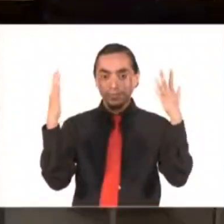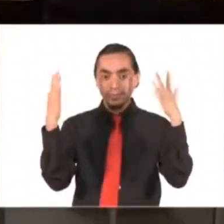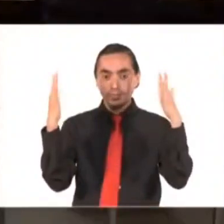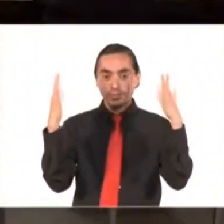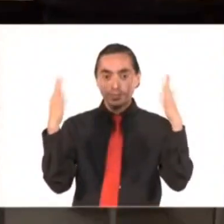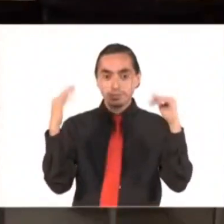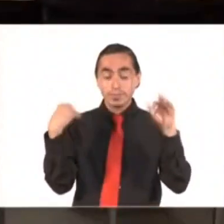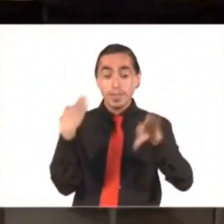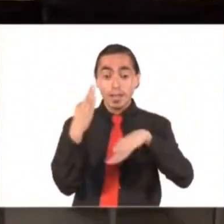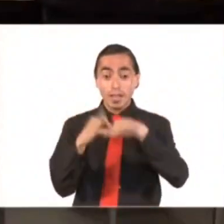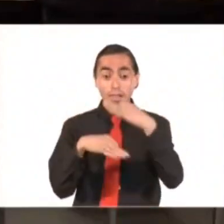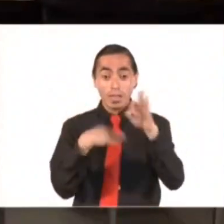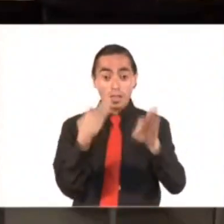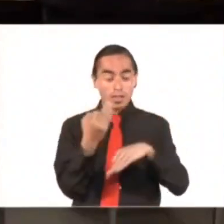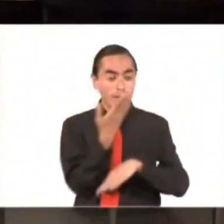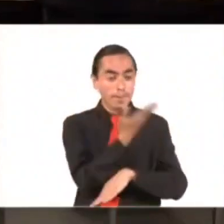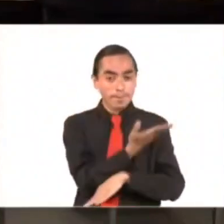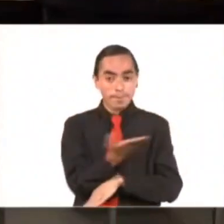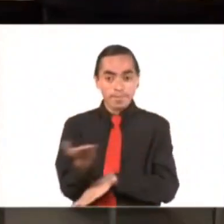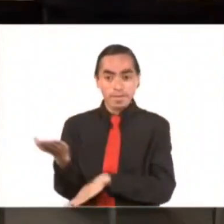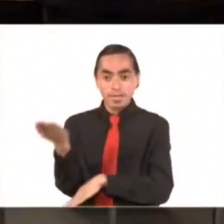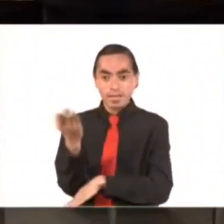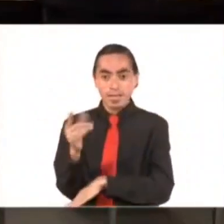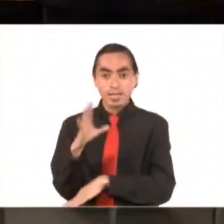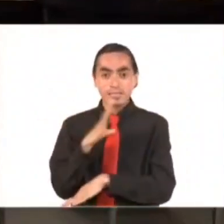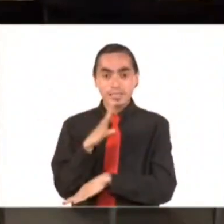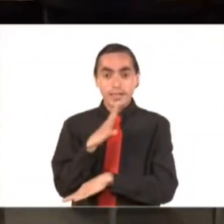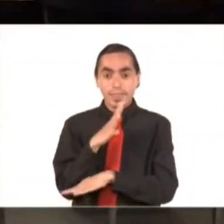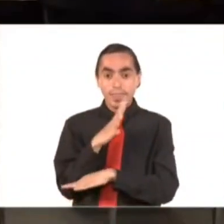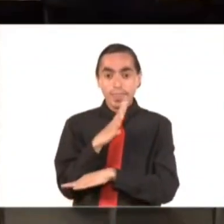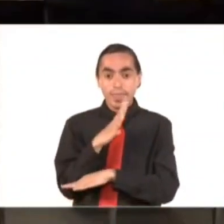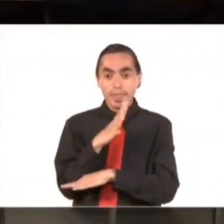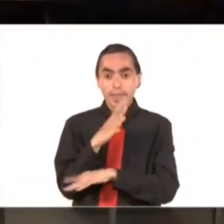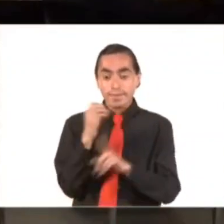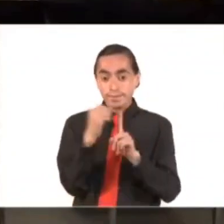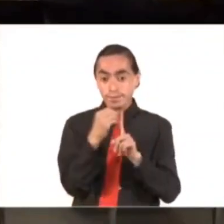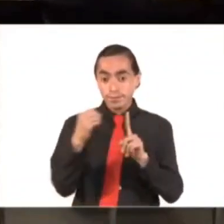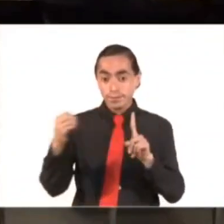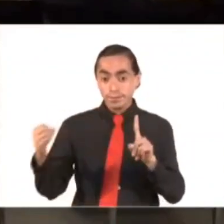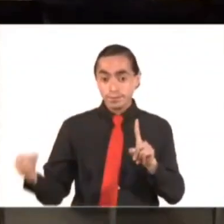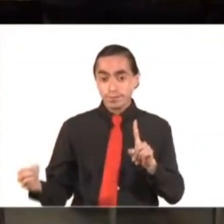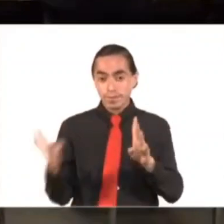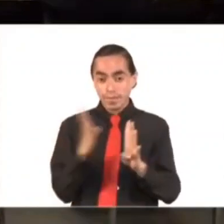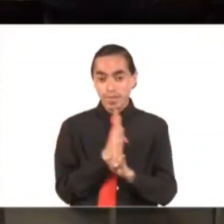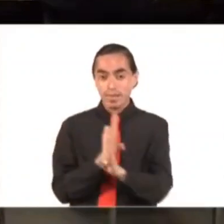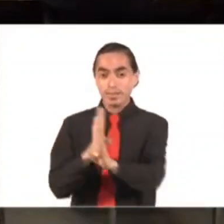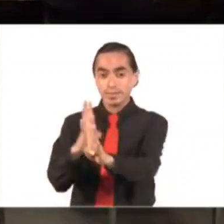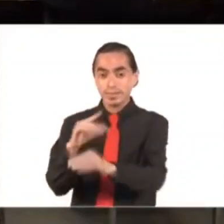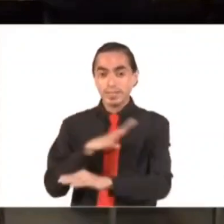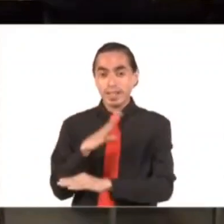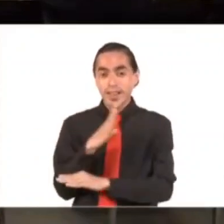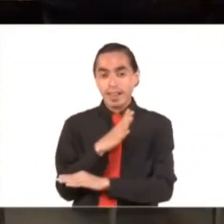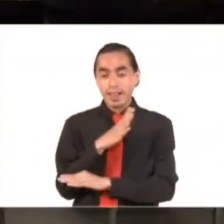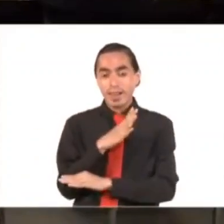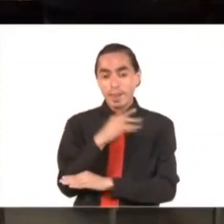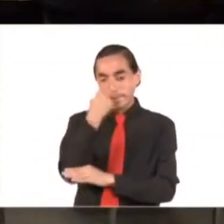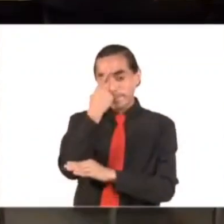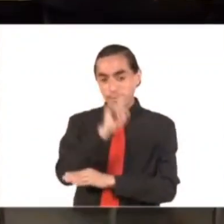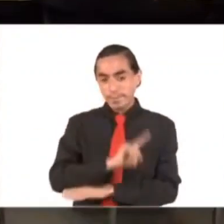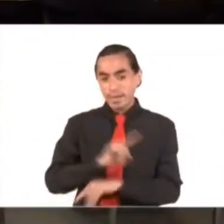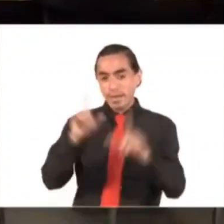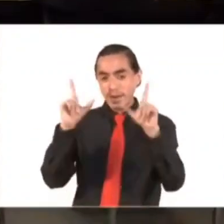Y vamos a invitar a todas y todos los presentes, por favor, en completo orden, trasladarse hacia la cabecera principal y acomodarse para la toma de una